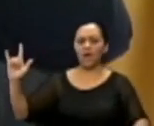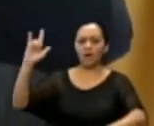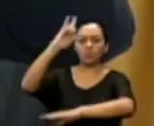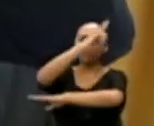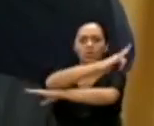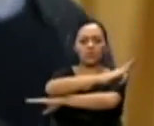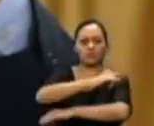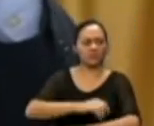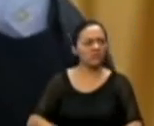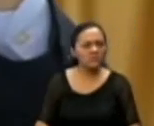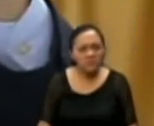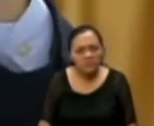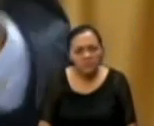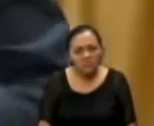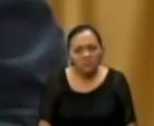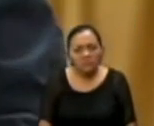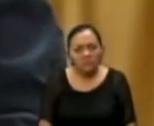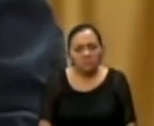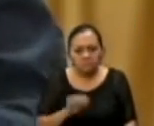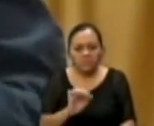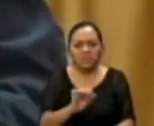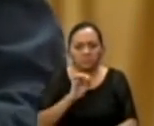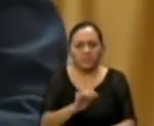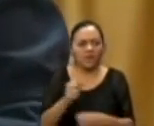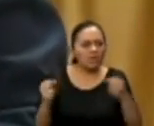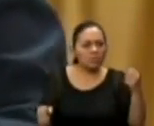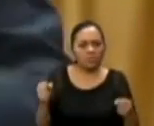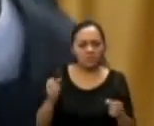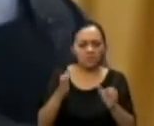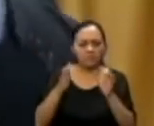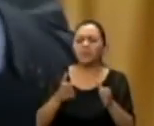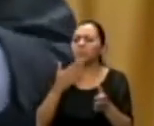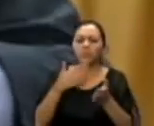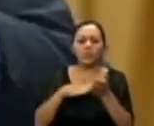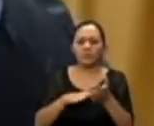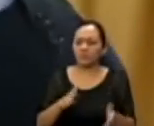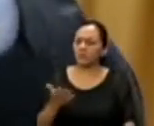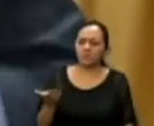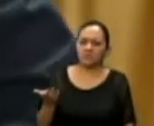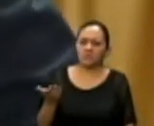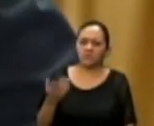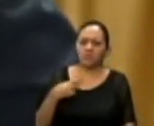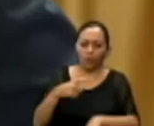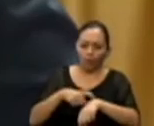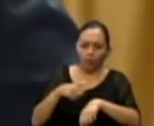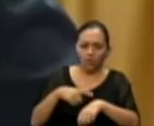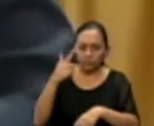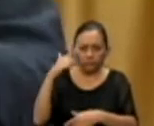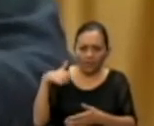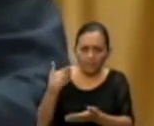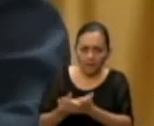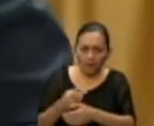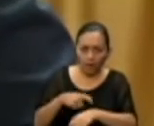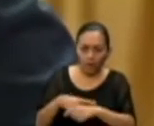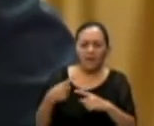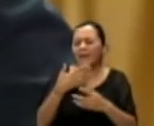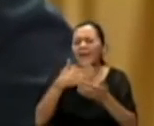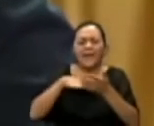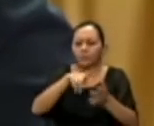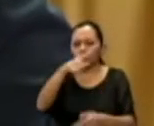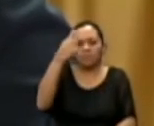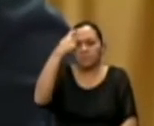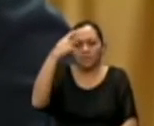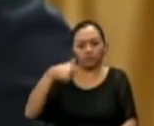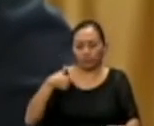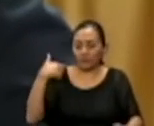reunieron para ir a recibir el presidente imagínense y se presente hasta parece son inútiles no salen de aquí ahora llegaban los graves ahora imagínense lo